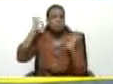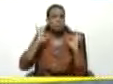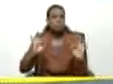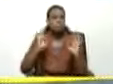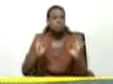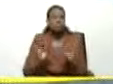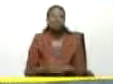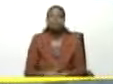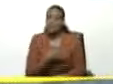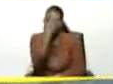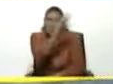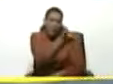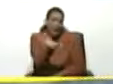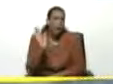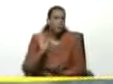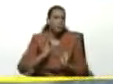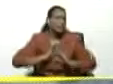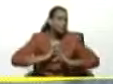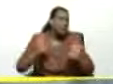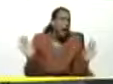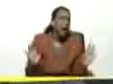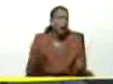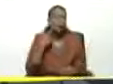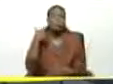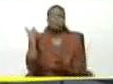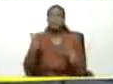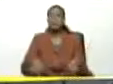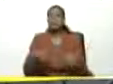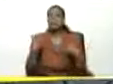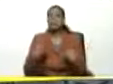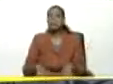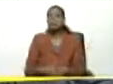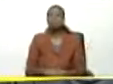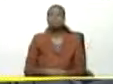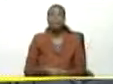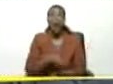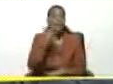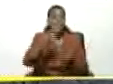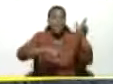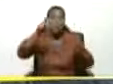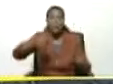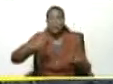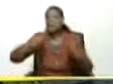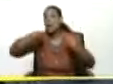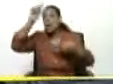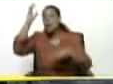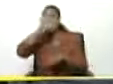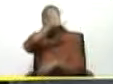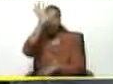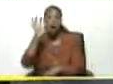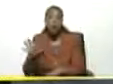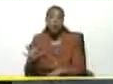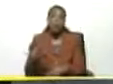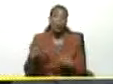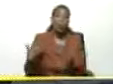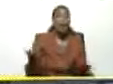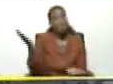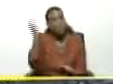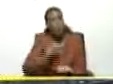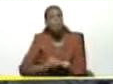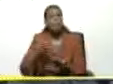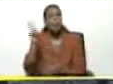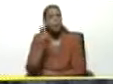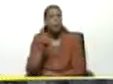ustedes saben verdad le ofrecen un platal y hay gente que se ha ido yo le digo